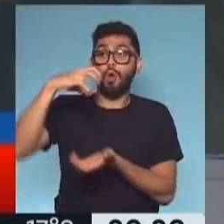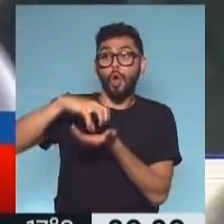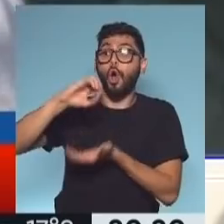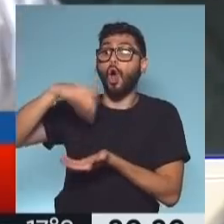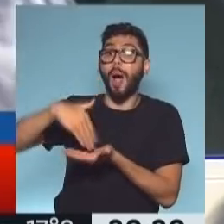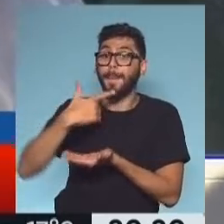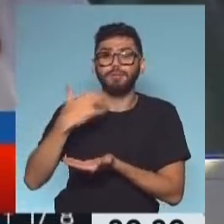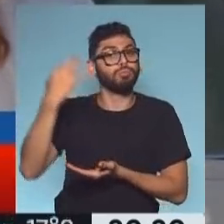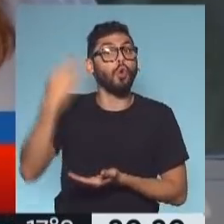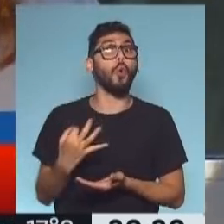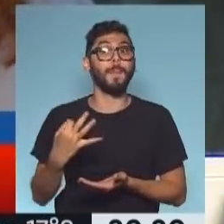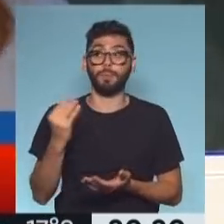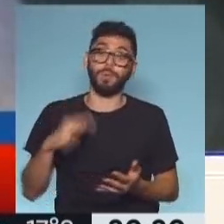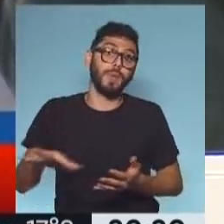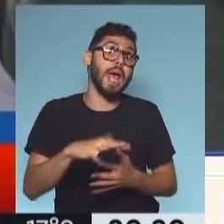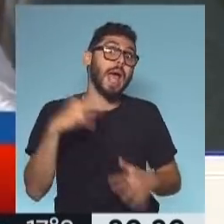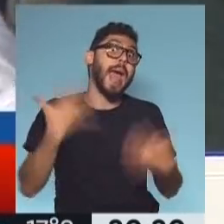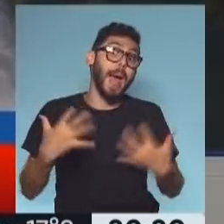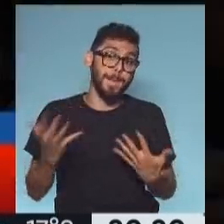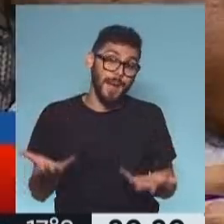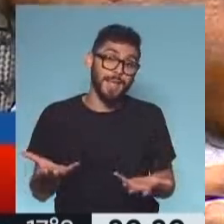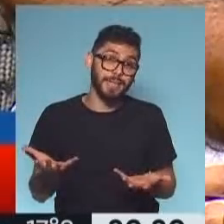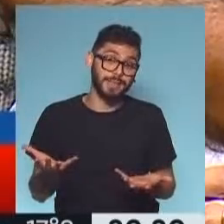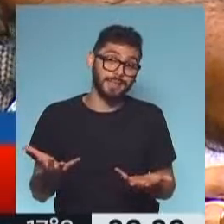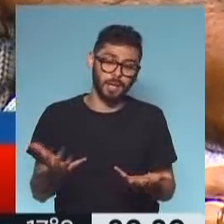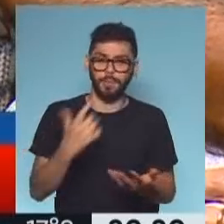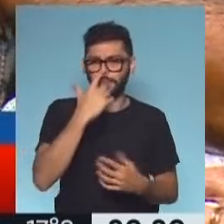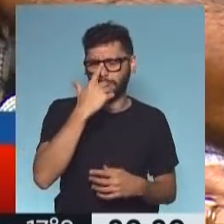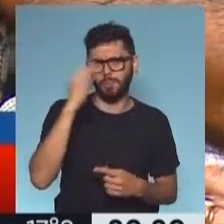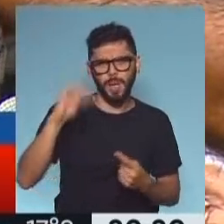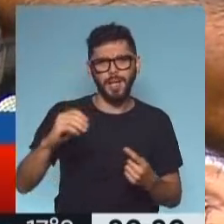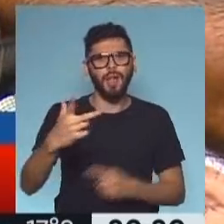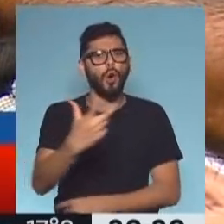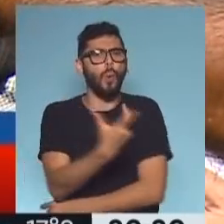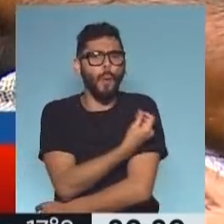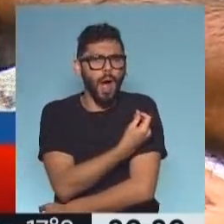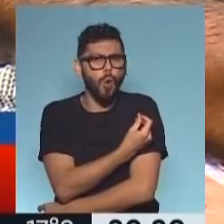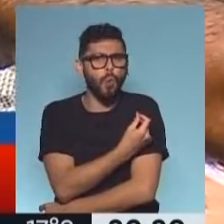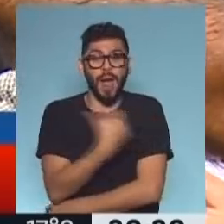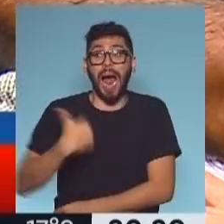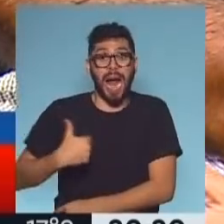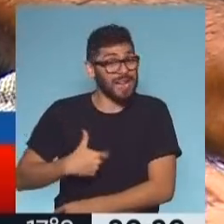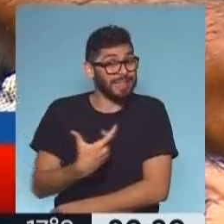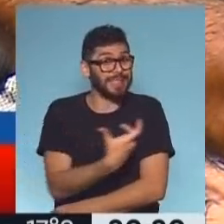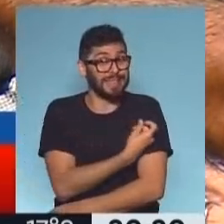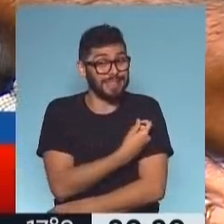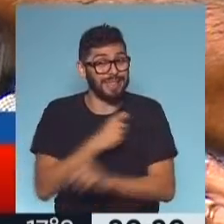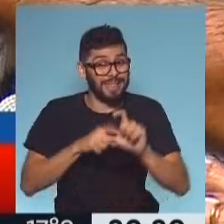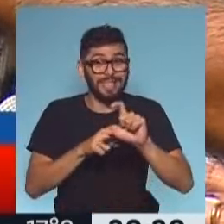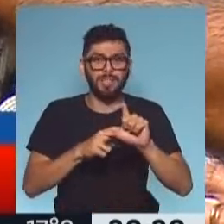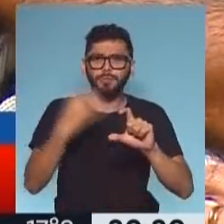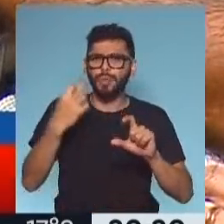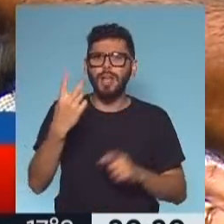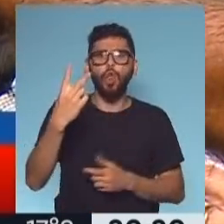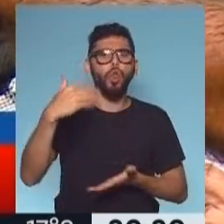en el contexto de una emergencia sanitaria. Y lo segundo es que la vacuna que está aplicando Argentina, que tiene 2 millones